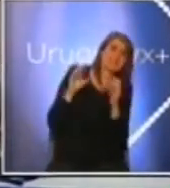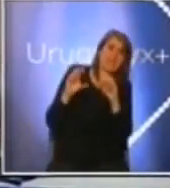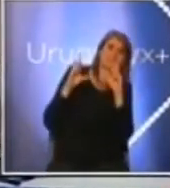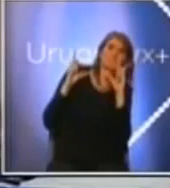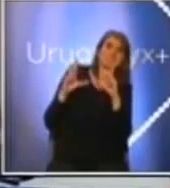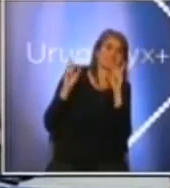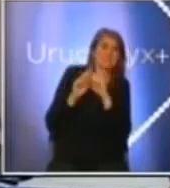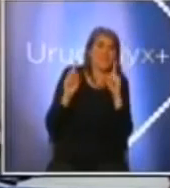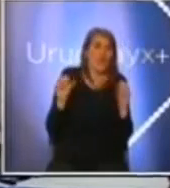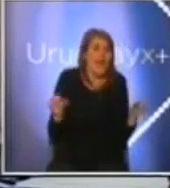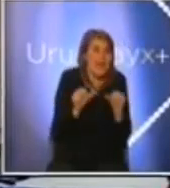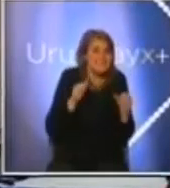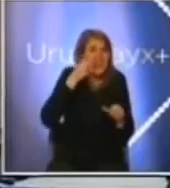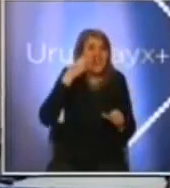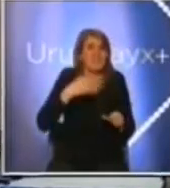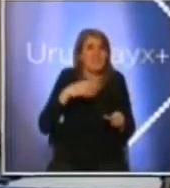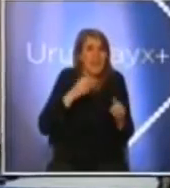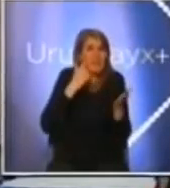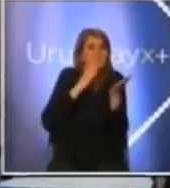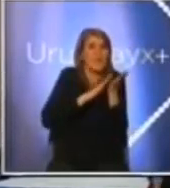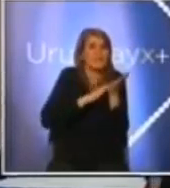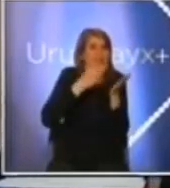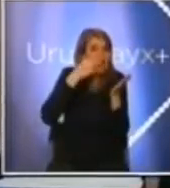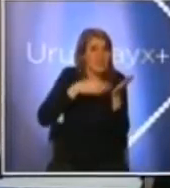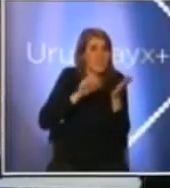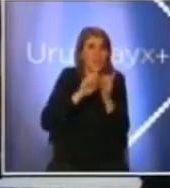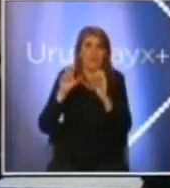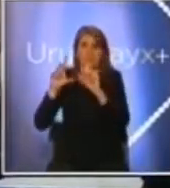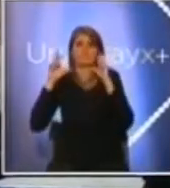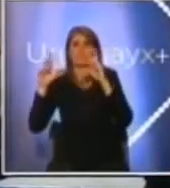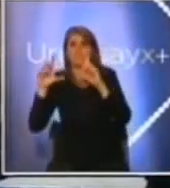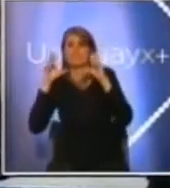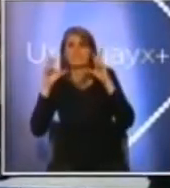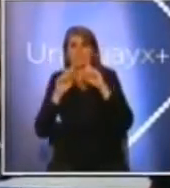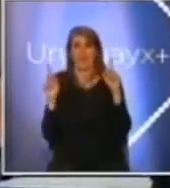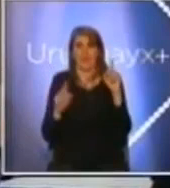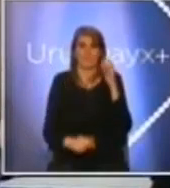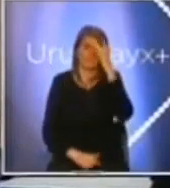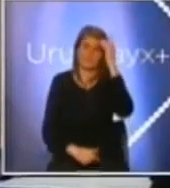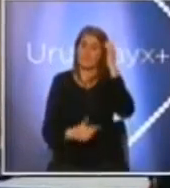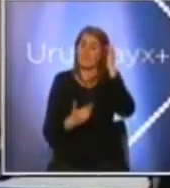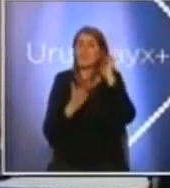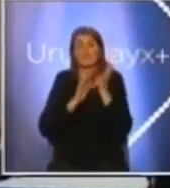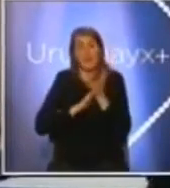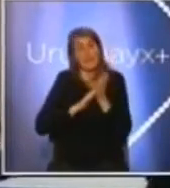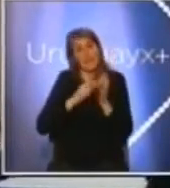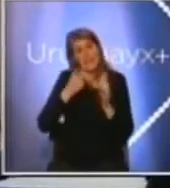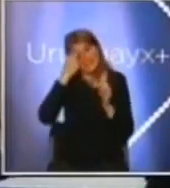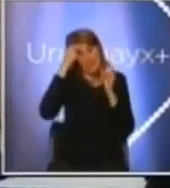y realidades tangibles en la vida de la gente. Ahora, con respecto a las tecnologías de la